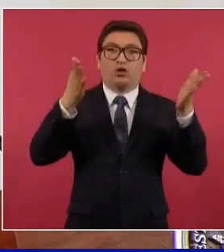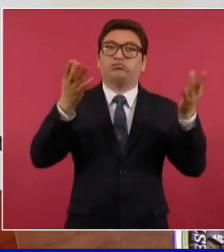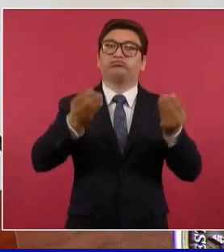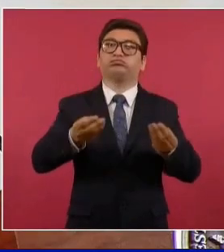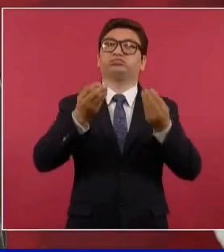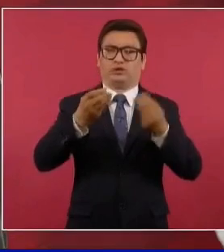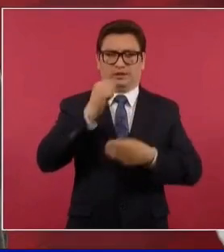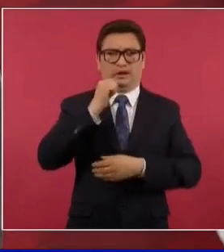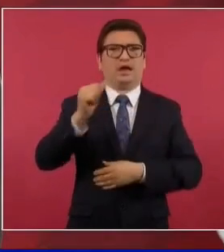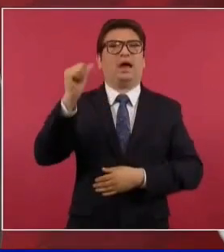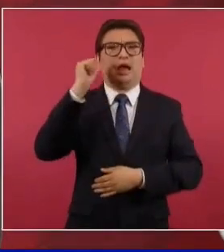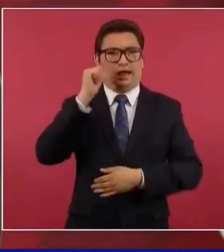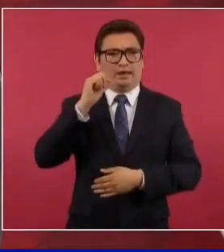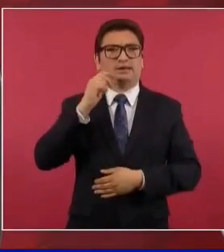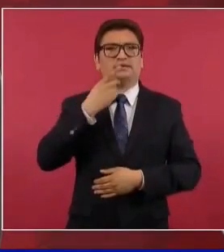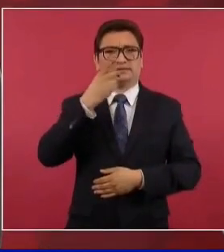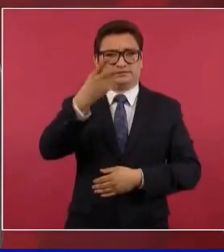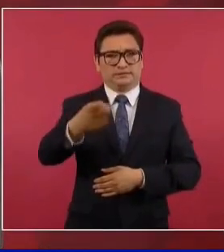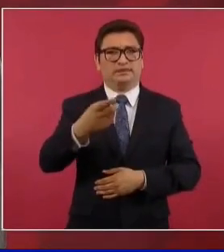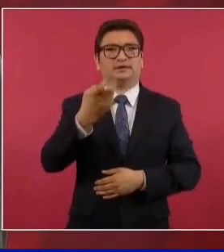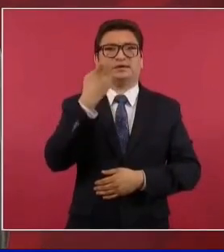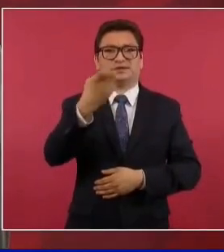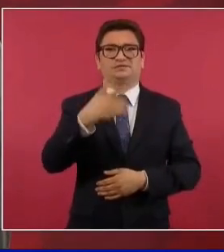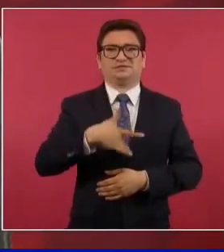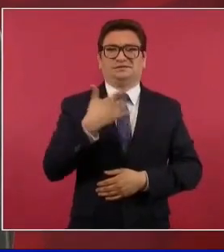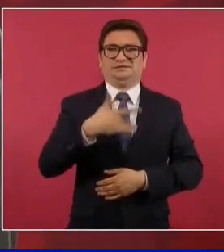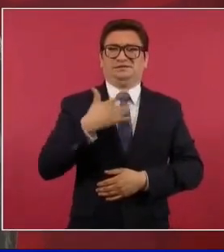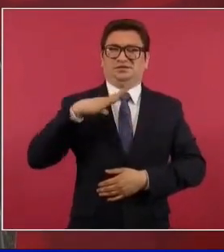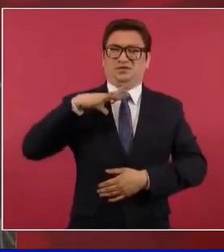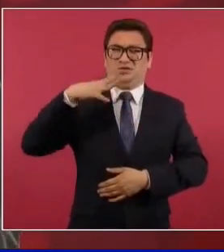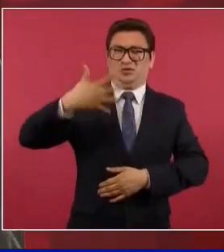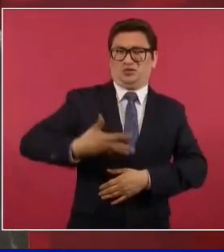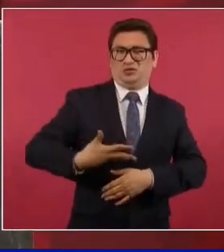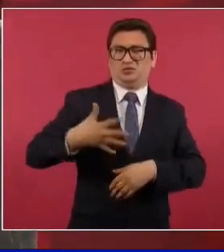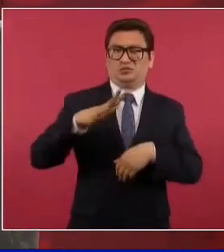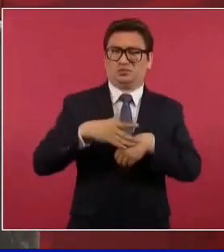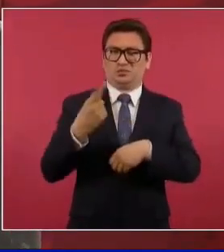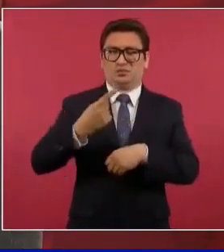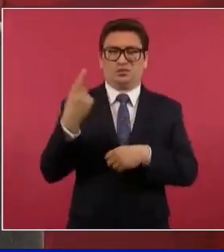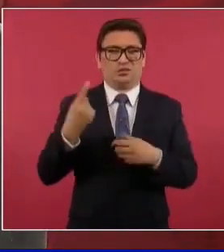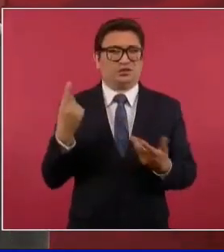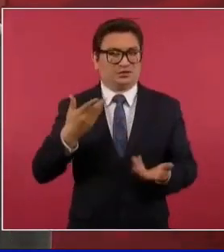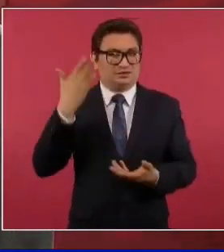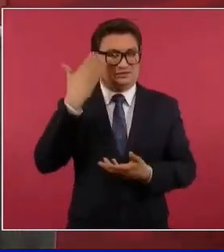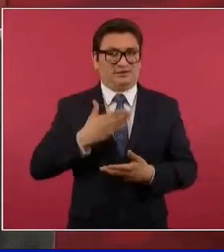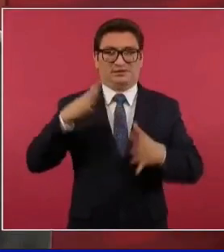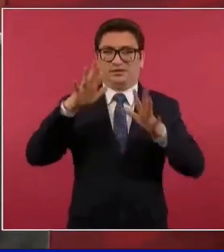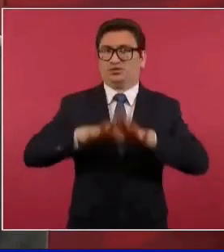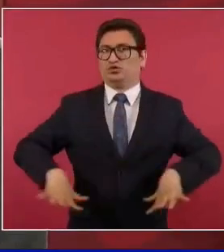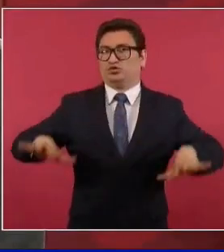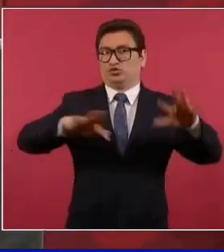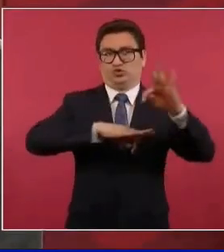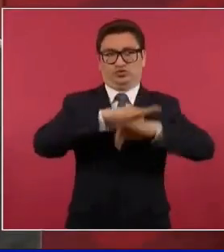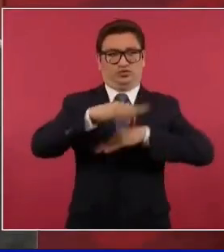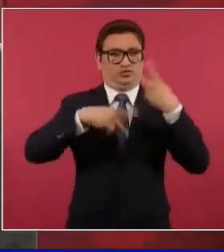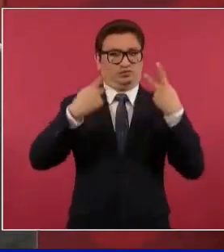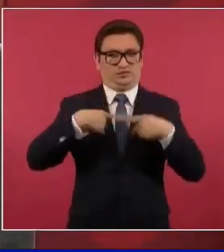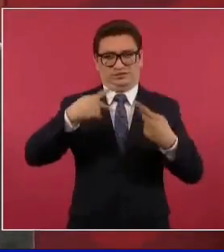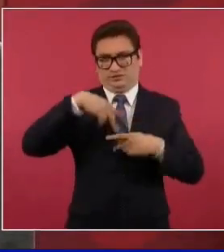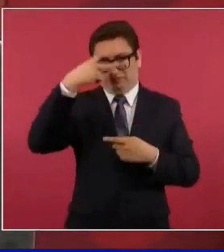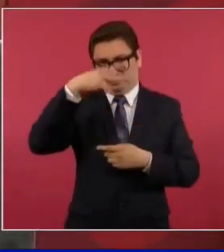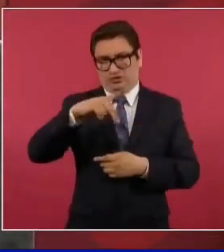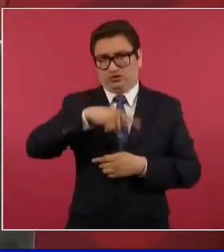que me sentía yo muy orgulloso porque con la participación de todas, de todos, porque este